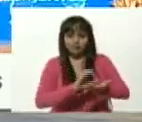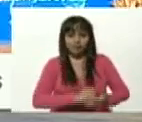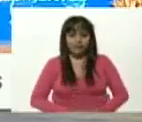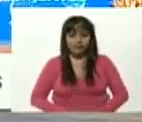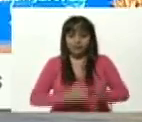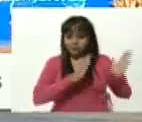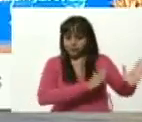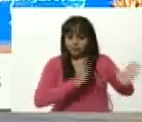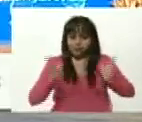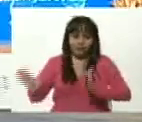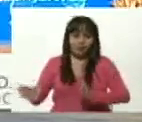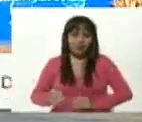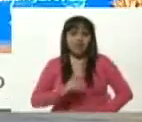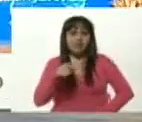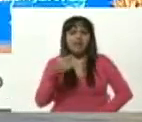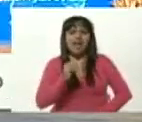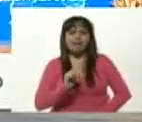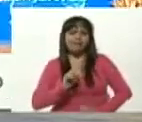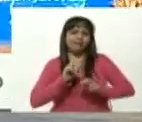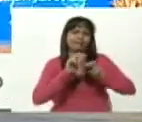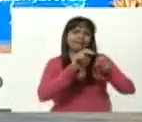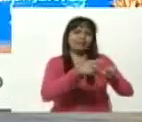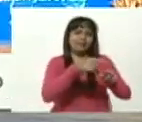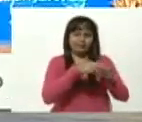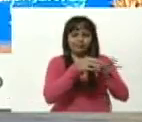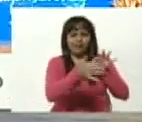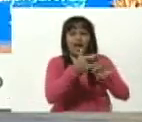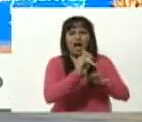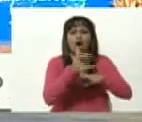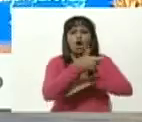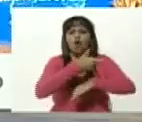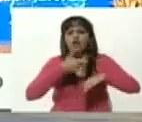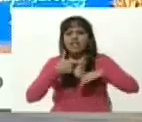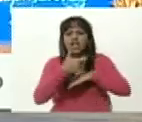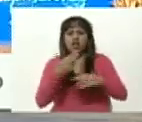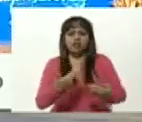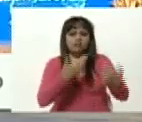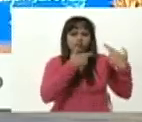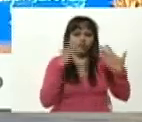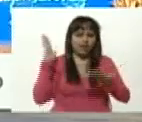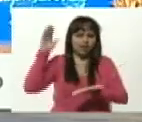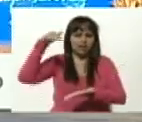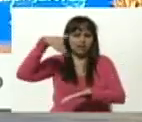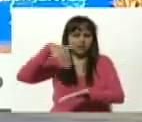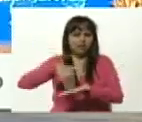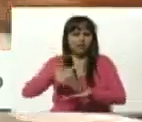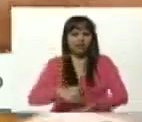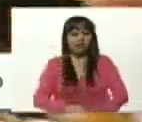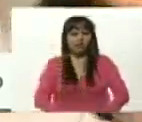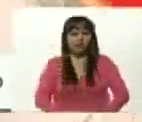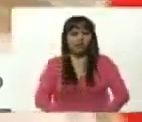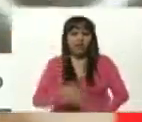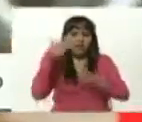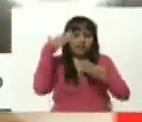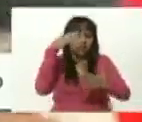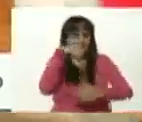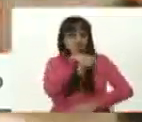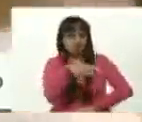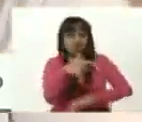presente. También está la gobernadora encargada del Estado Aragua, compañera Daniela González. Mi saludo,